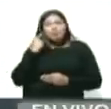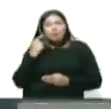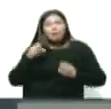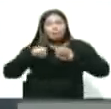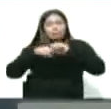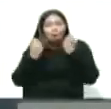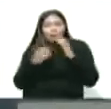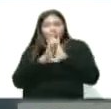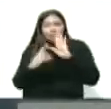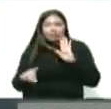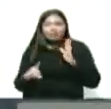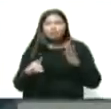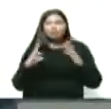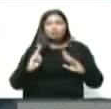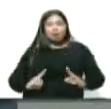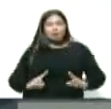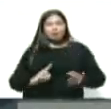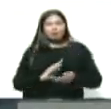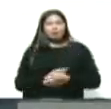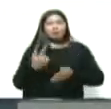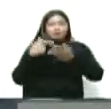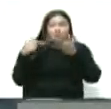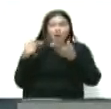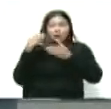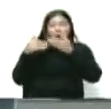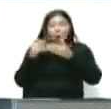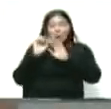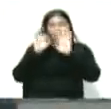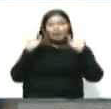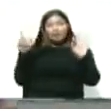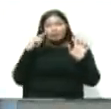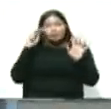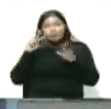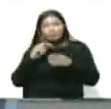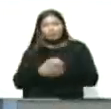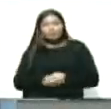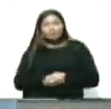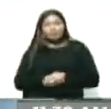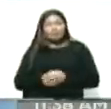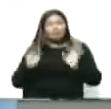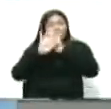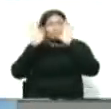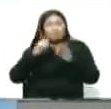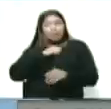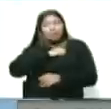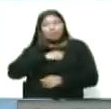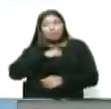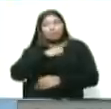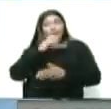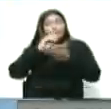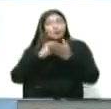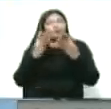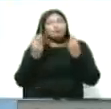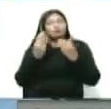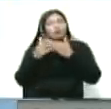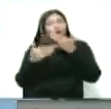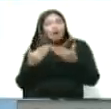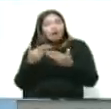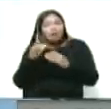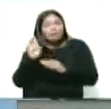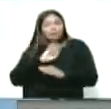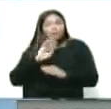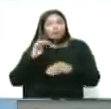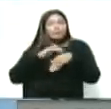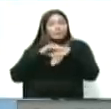humanos y otras acciones que efectivamente y de manera lamentable pues colocan muchas veces al